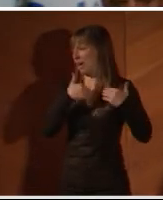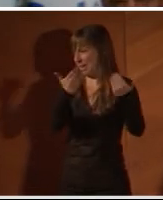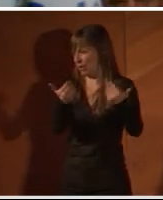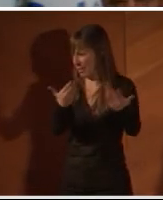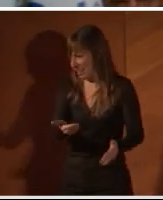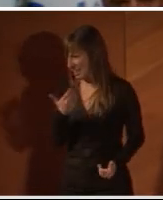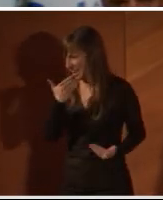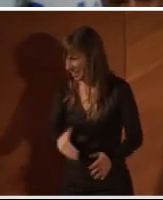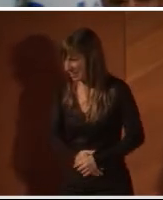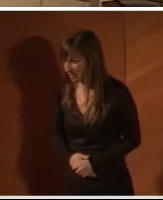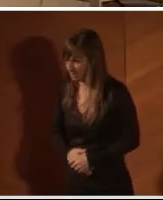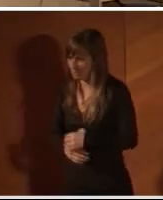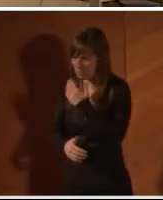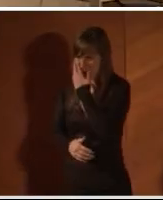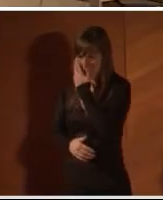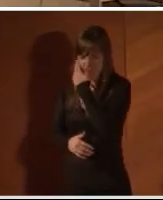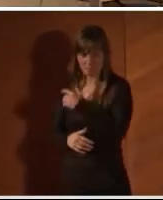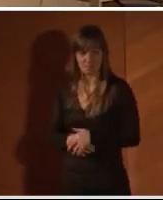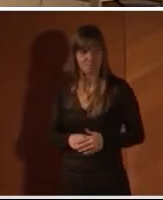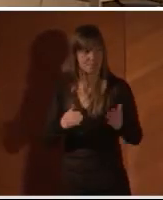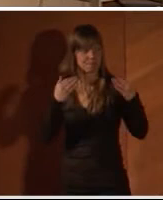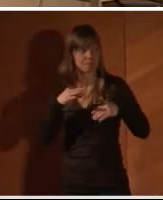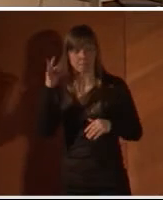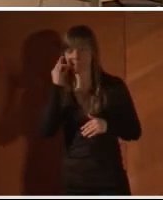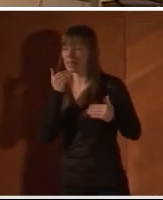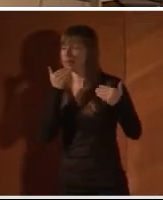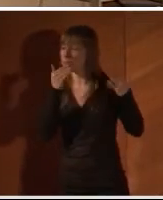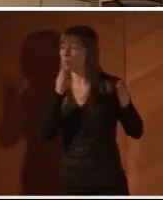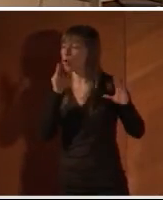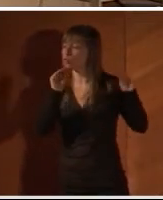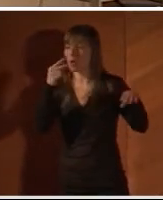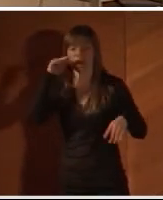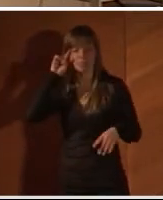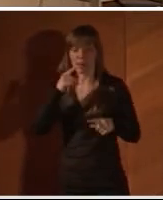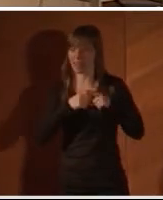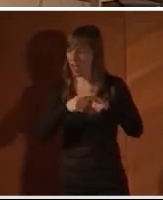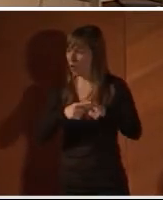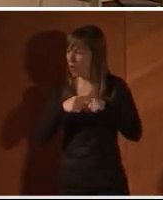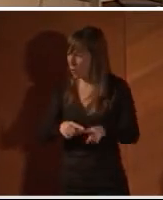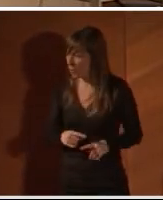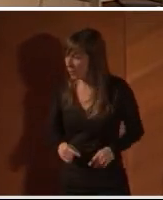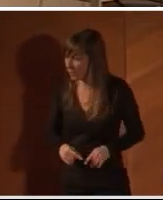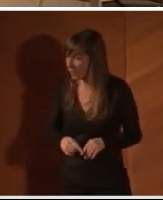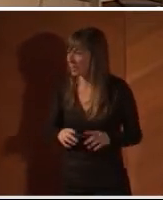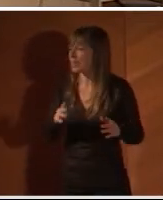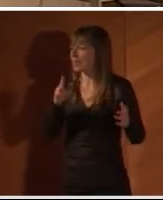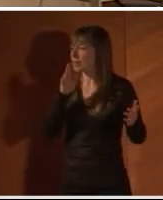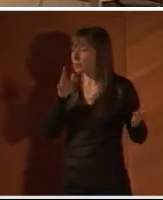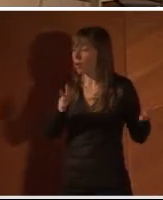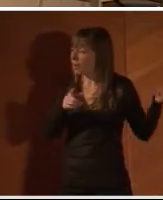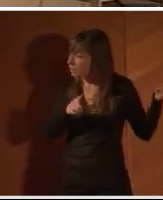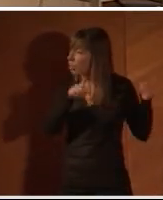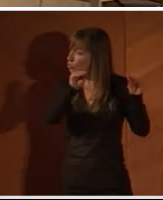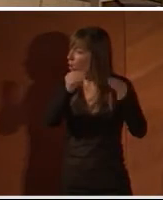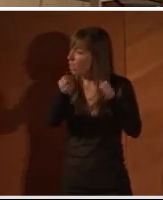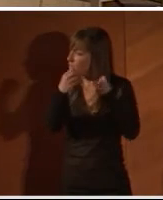Muchas gracias. Muchísimas gracias por compartir tu experiencia, va sacando ventaja a los otros ayuntamientos y es una información